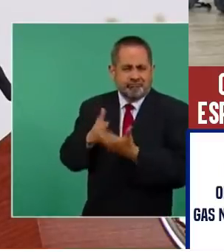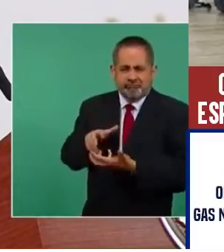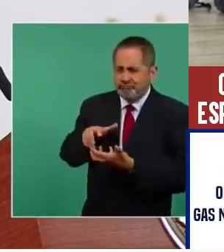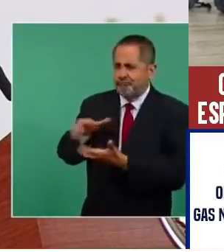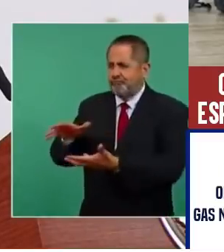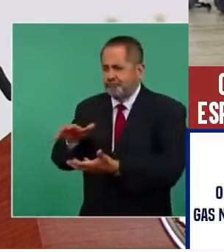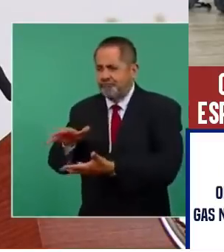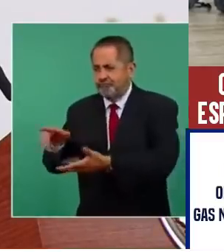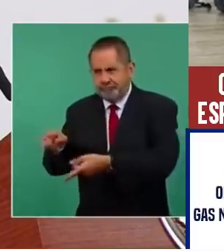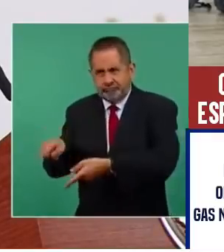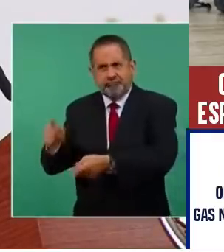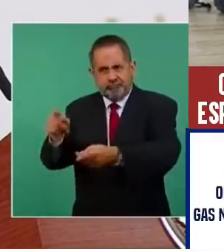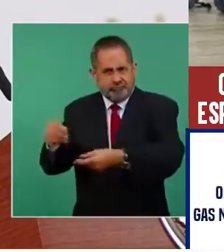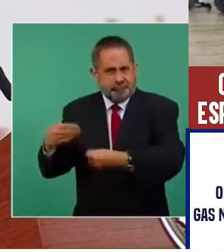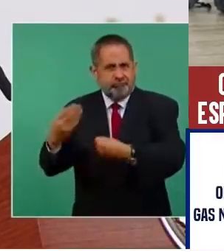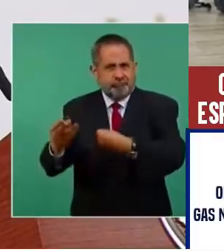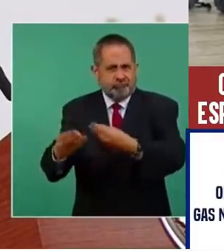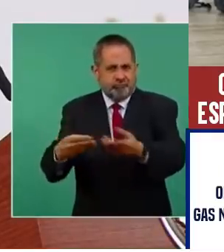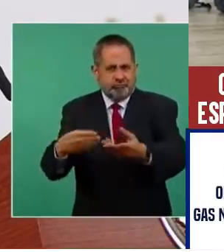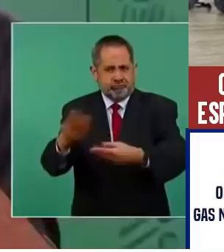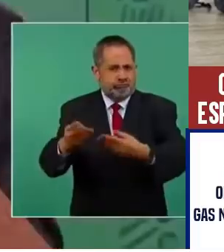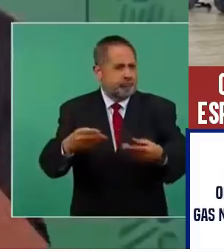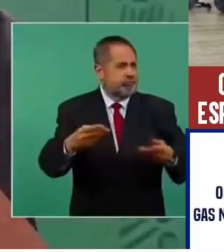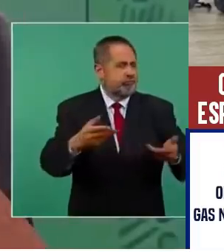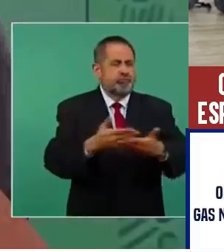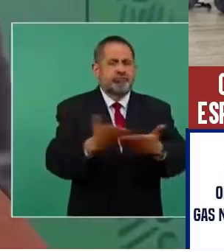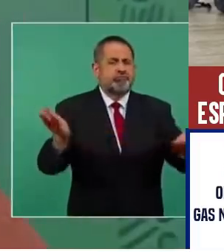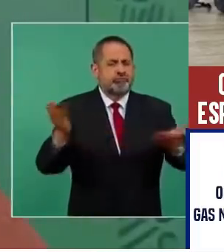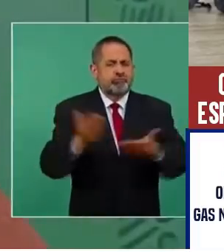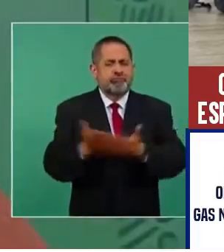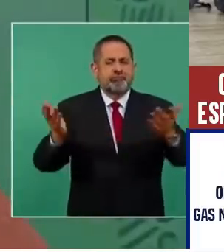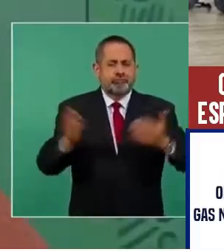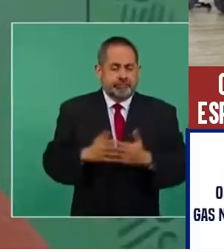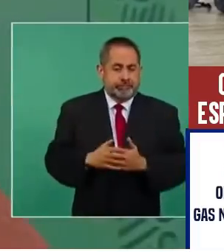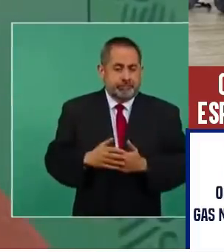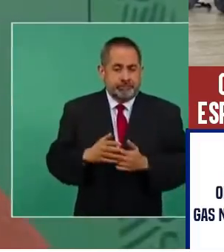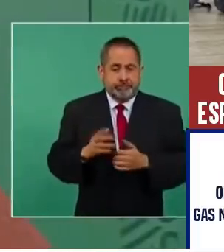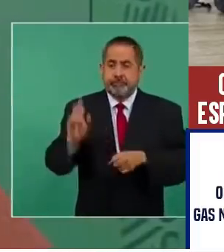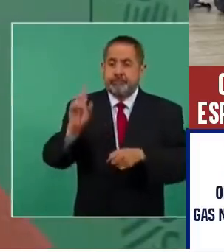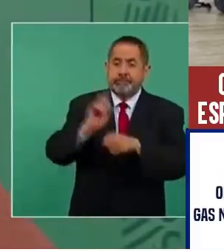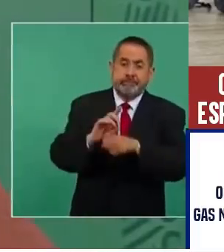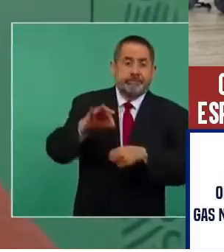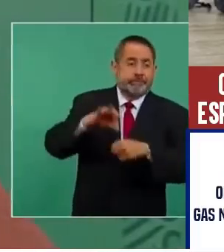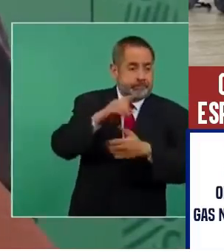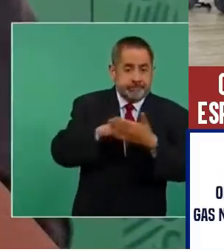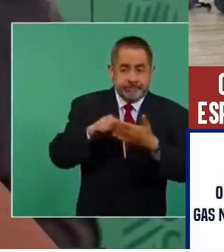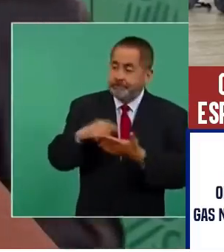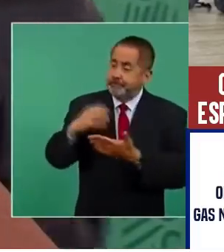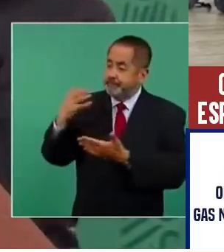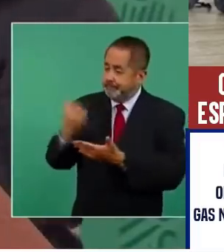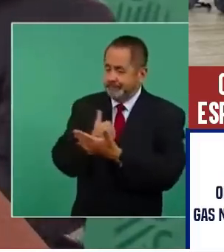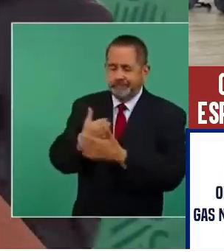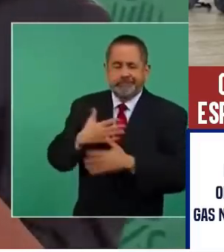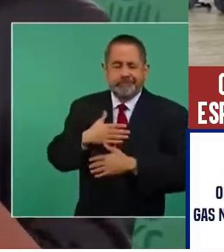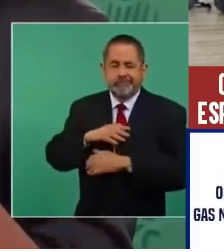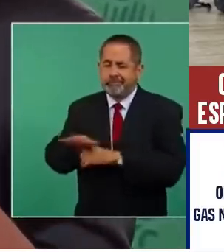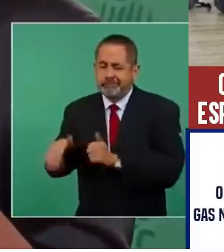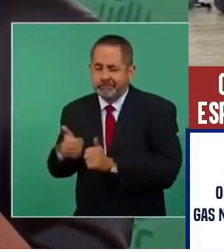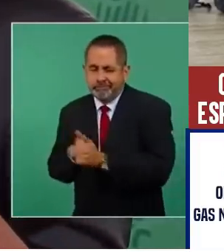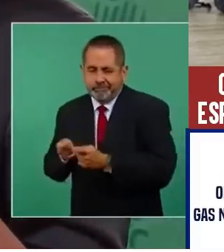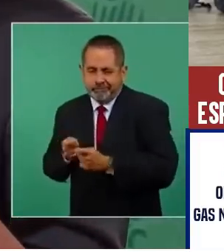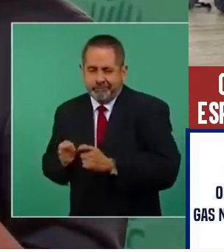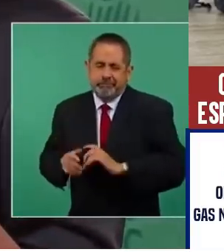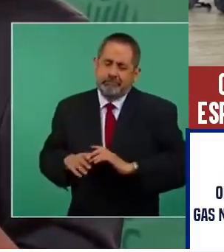y materiales de construcción para que repartieran y en las elecciones ganaran, en las